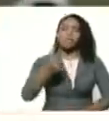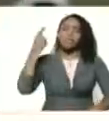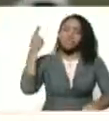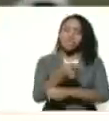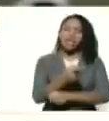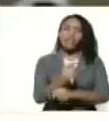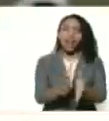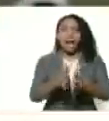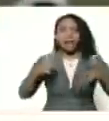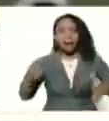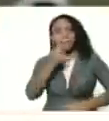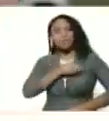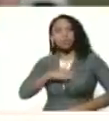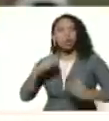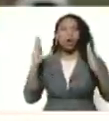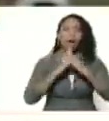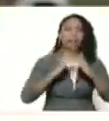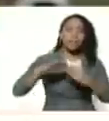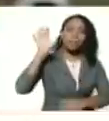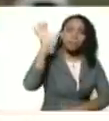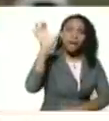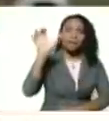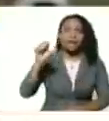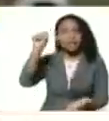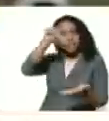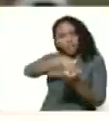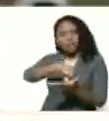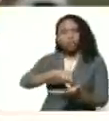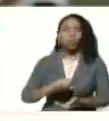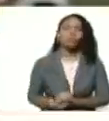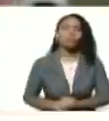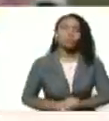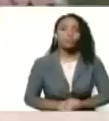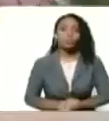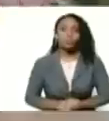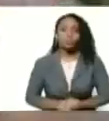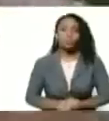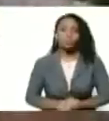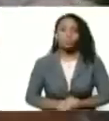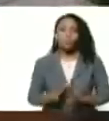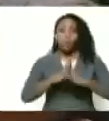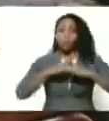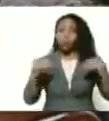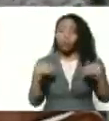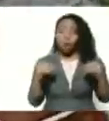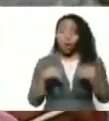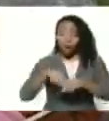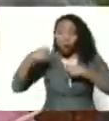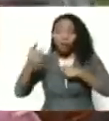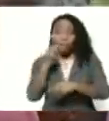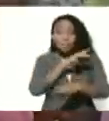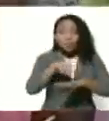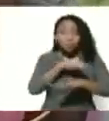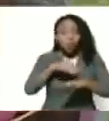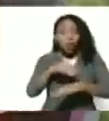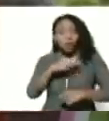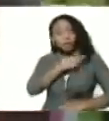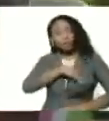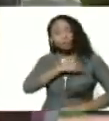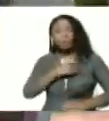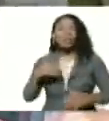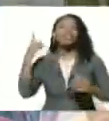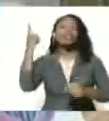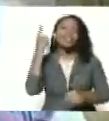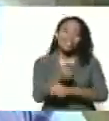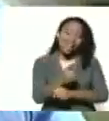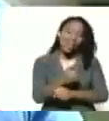la gran misión Hogares de la Patria en el centro. Todas las demás misiones, grandes misiones, deben